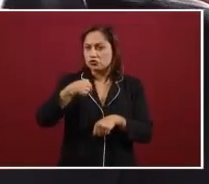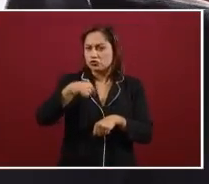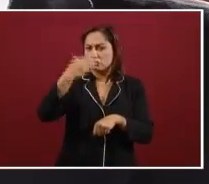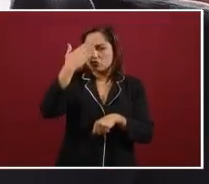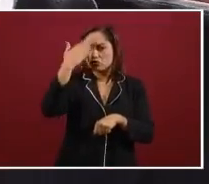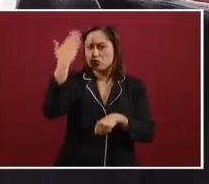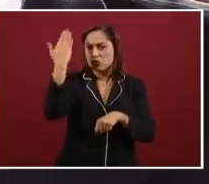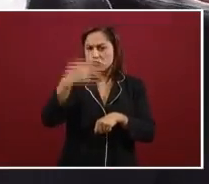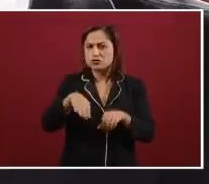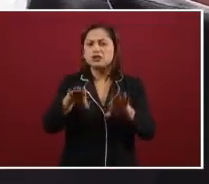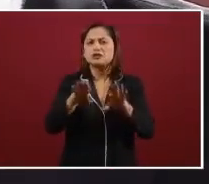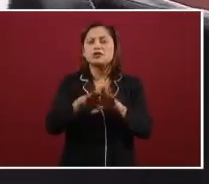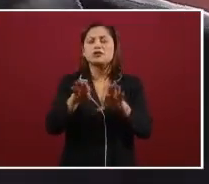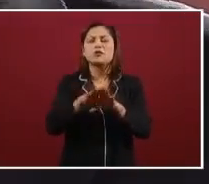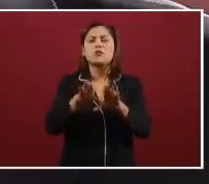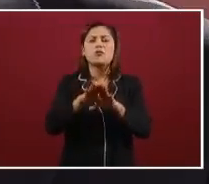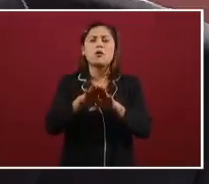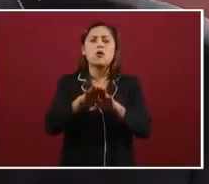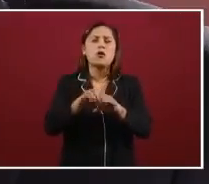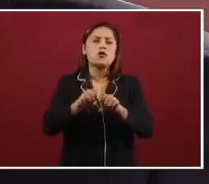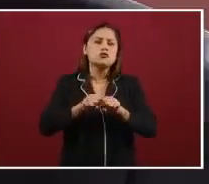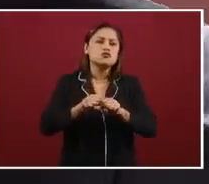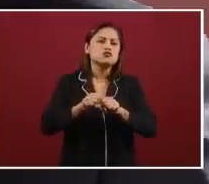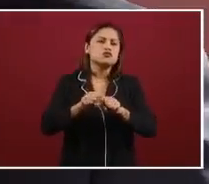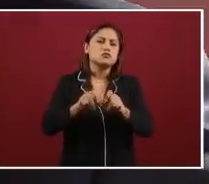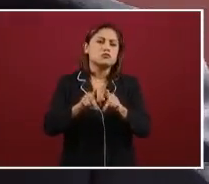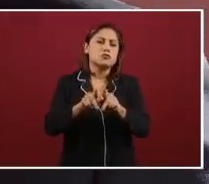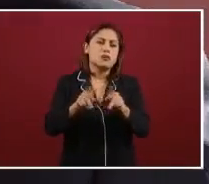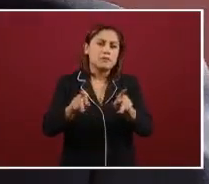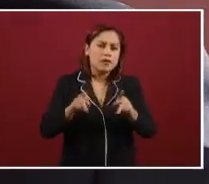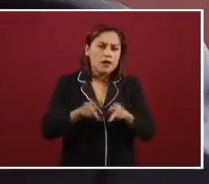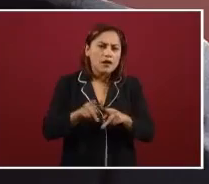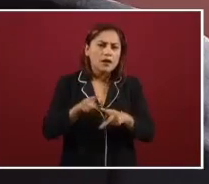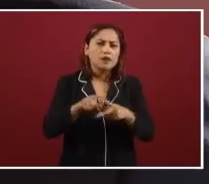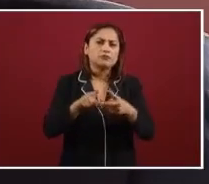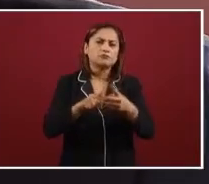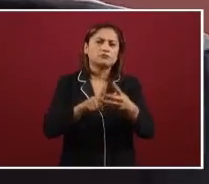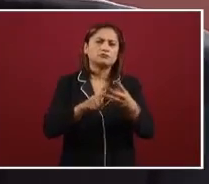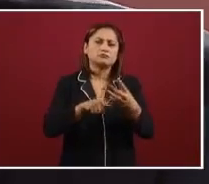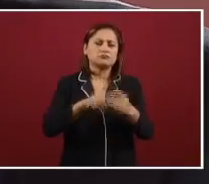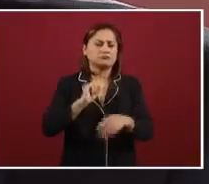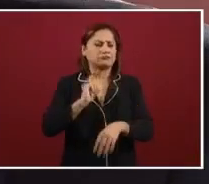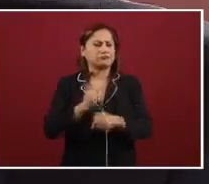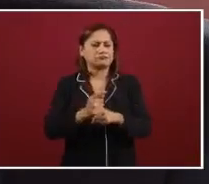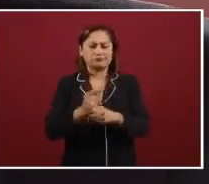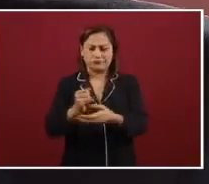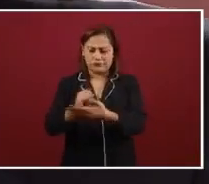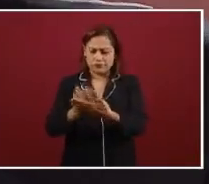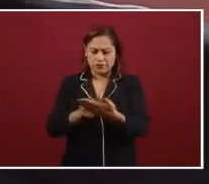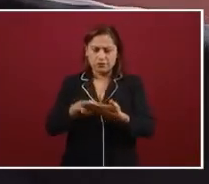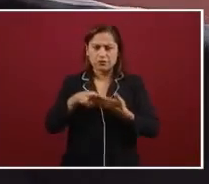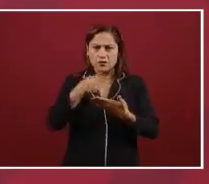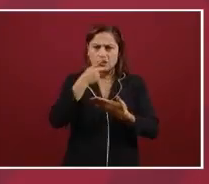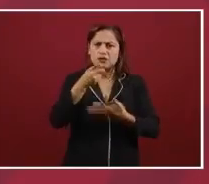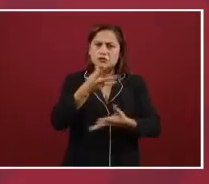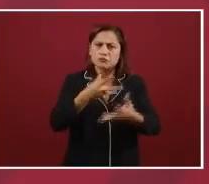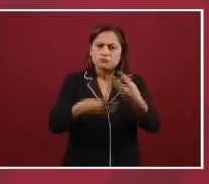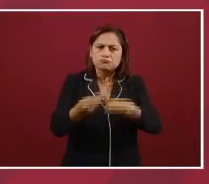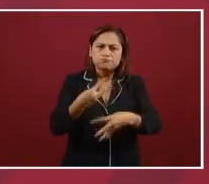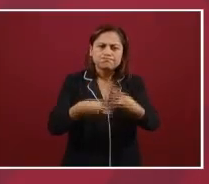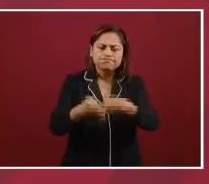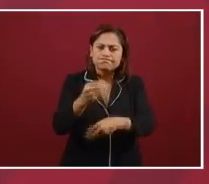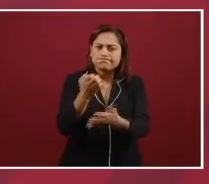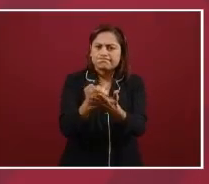las plazas, y hay circulante. Está bien la